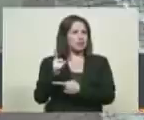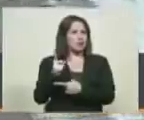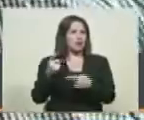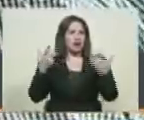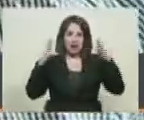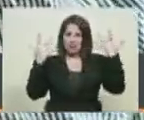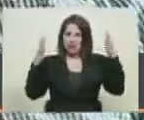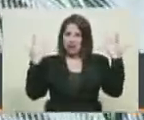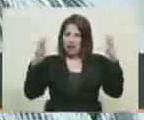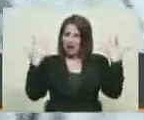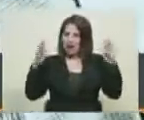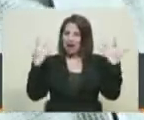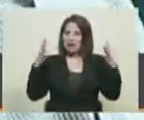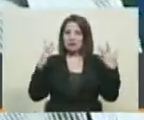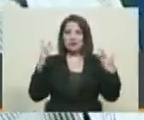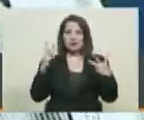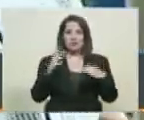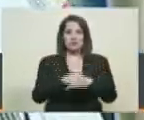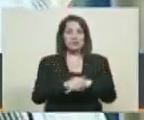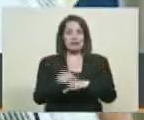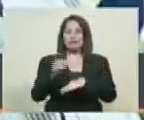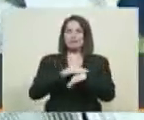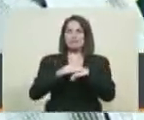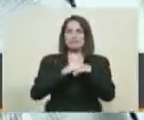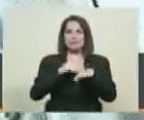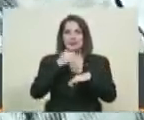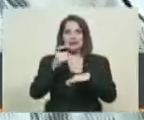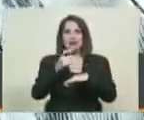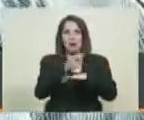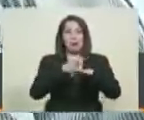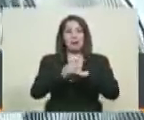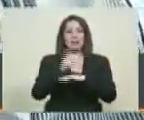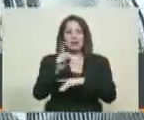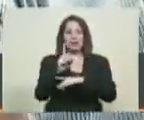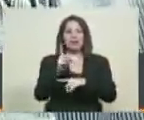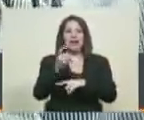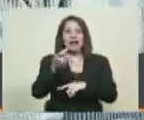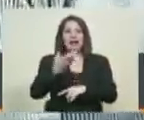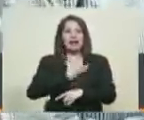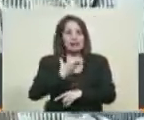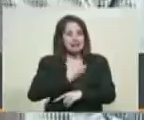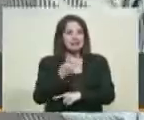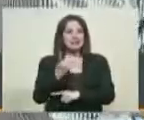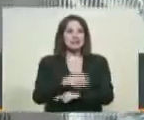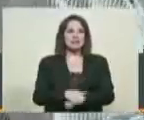Faría. Gobernadora de Caracas, ¿qué digo? Alcaldesa de Caracas.